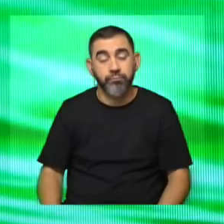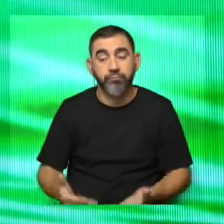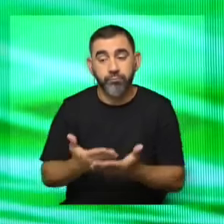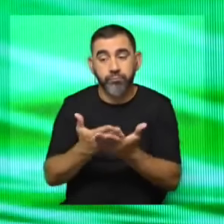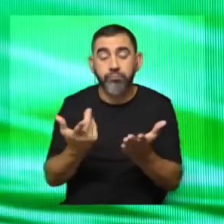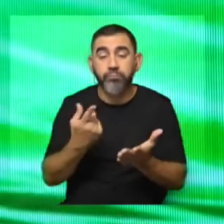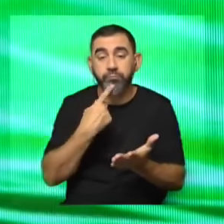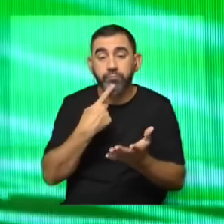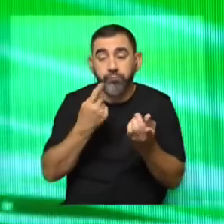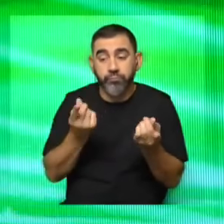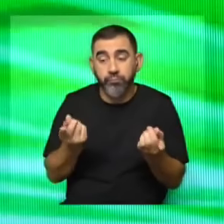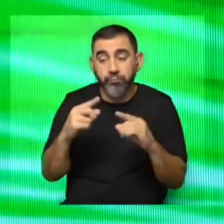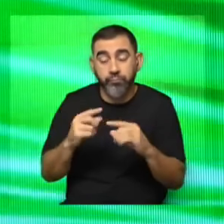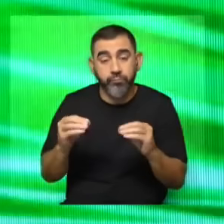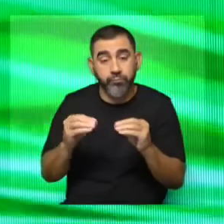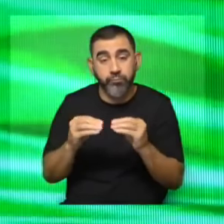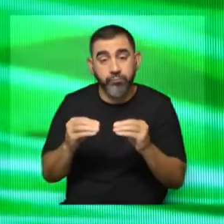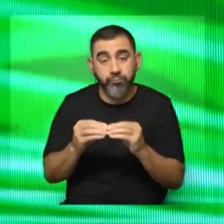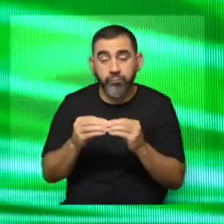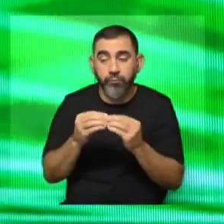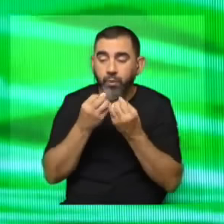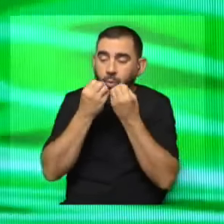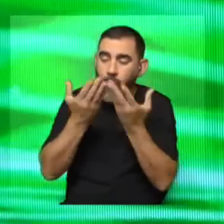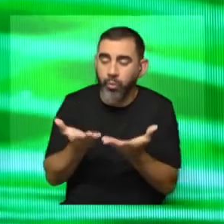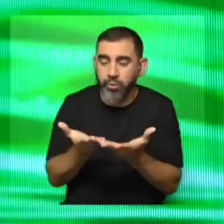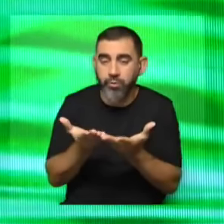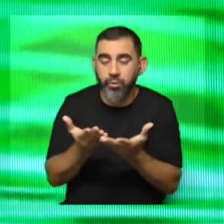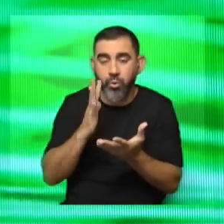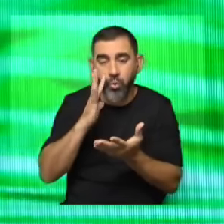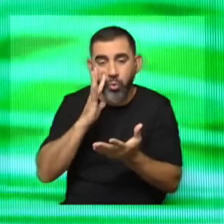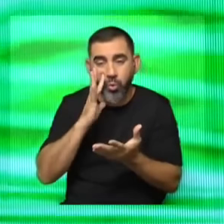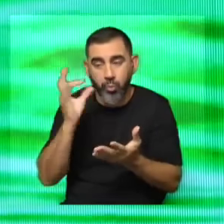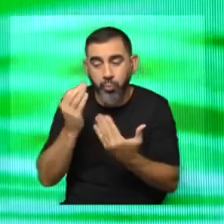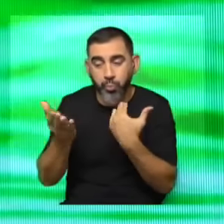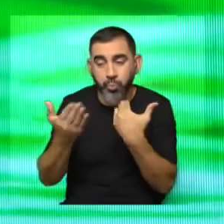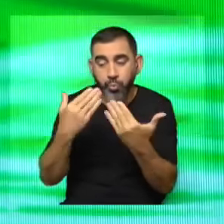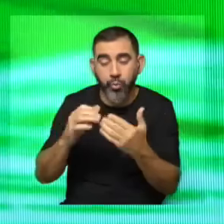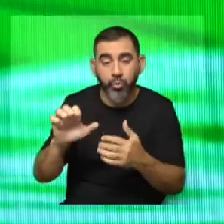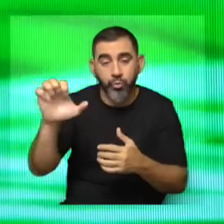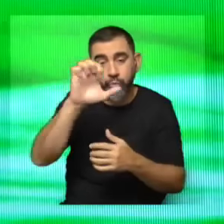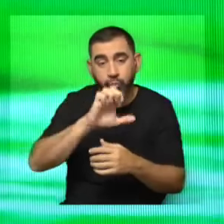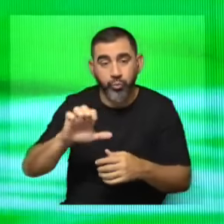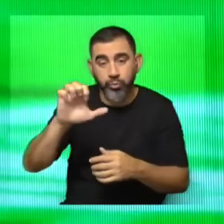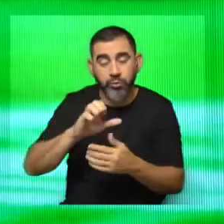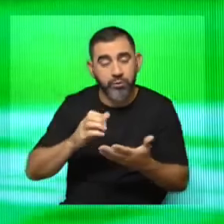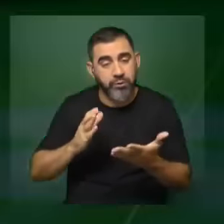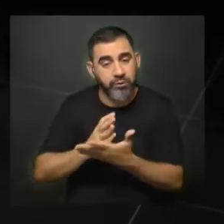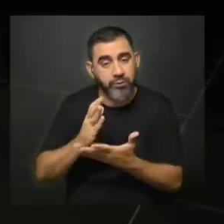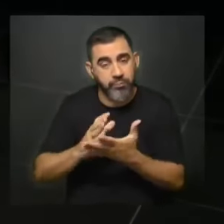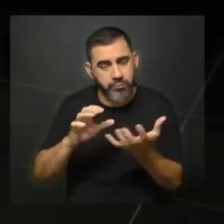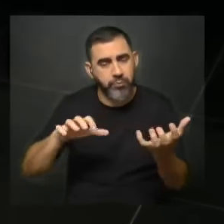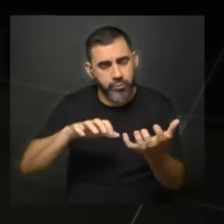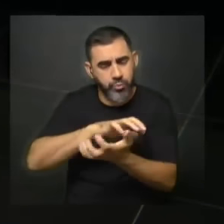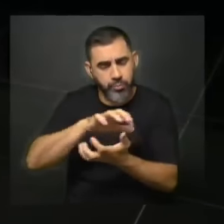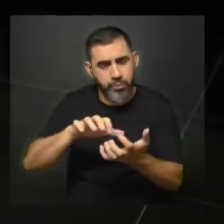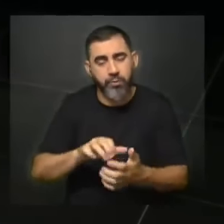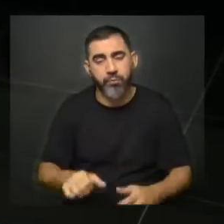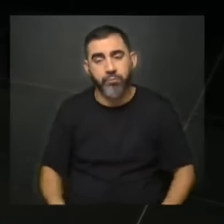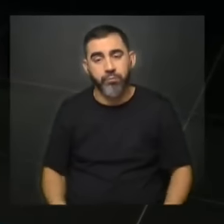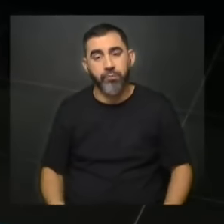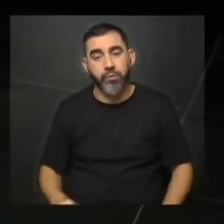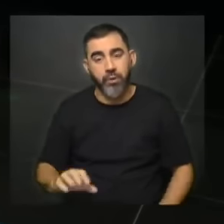de reintegrar este al colega hubiera favorecido este las posibilidades de diálogo con la empresa que que siempre son este un poco complejas allí el